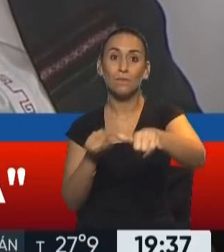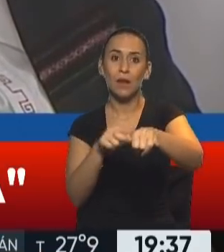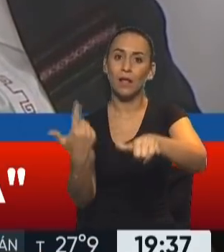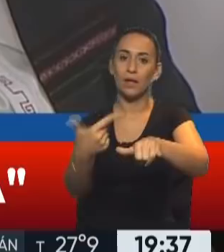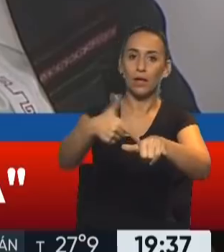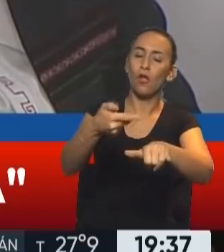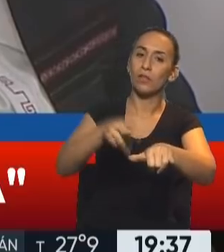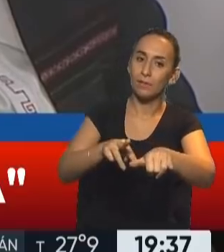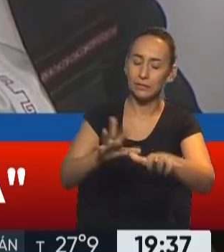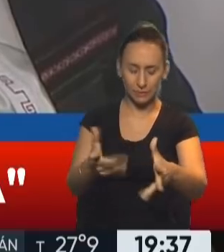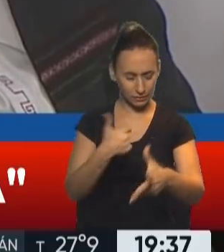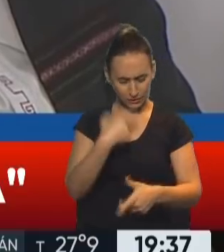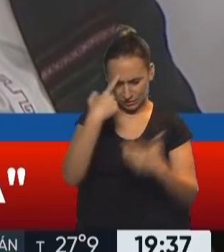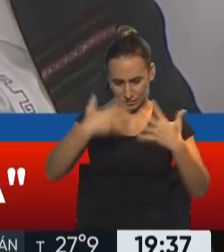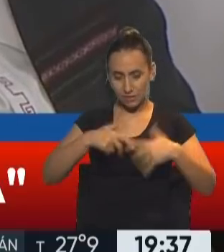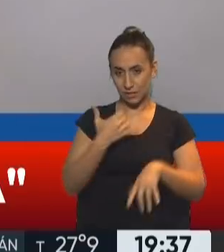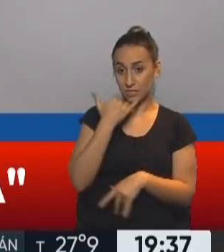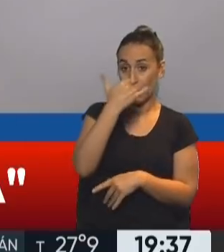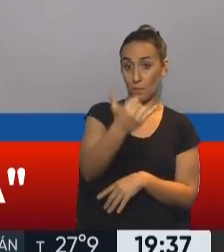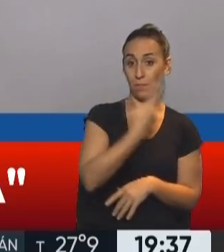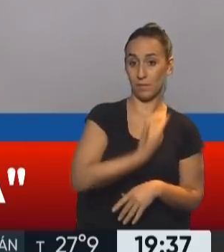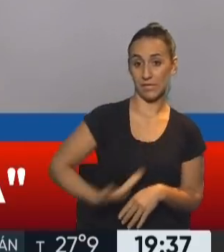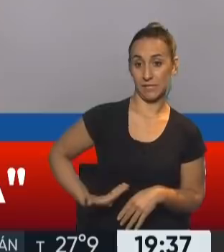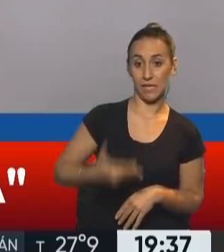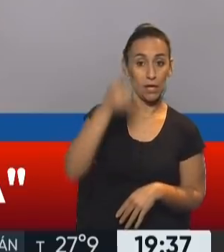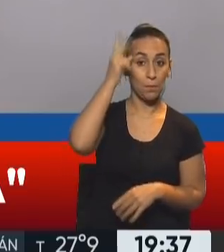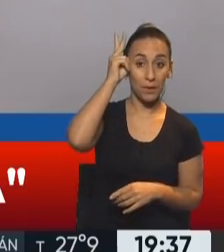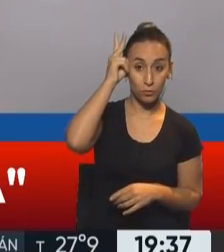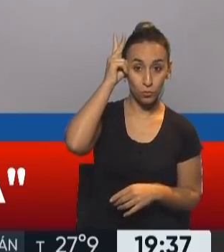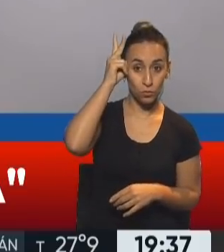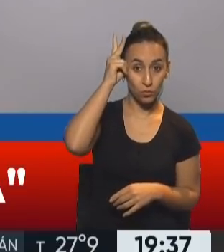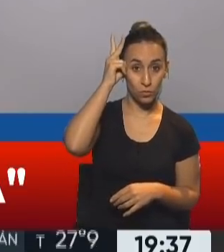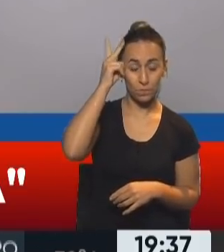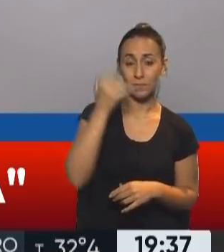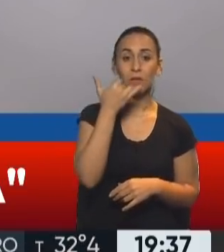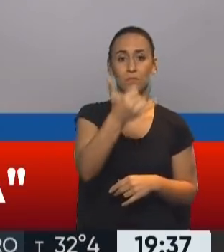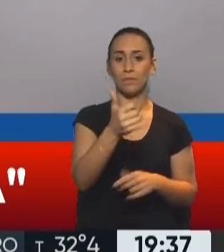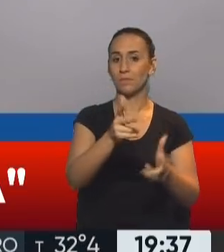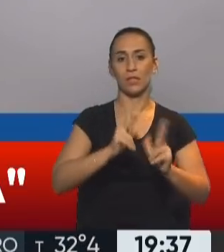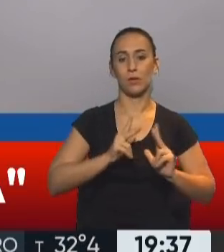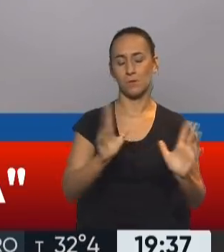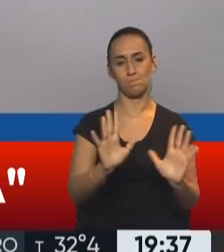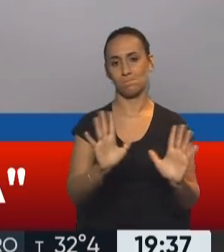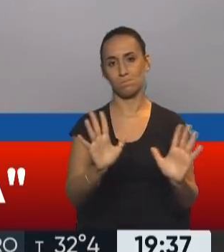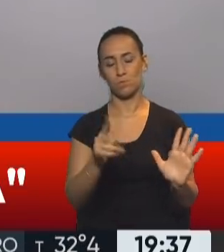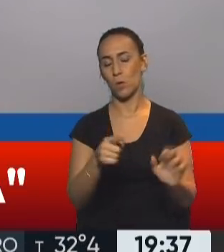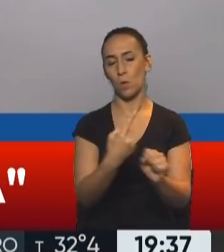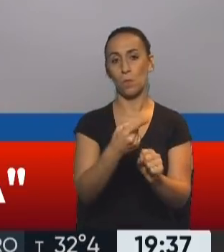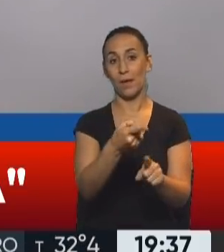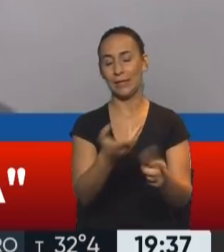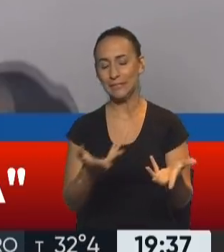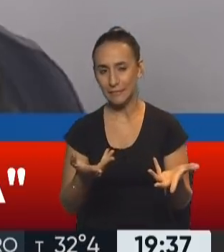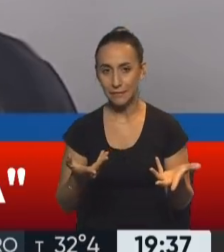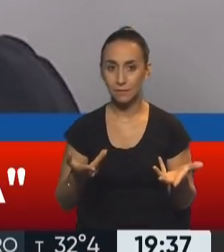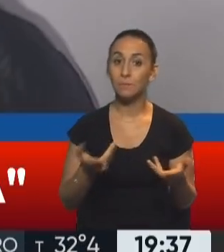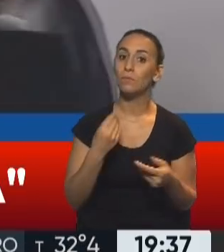Y ahí empezaron mis llamados, lo llamé entonces al presidente de Perú, me dijo que no podía porque ya el